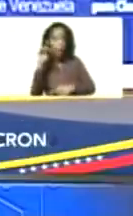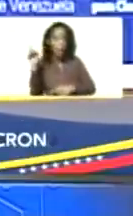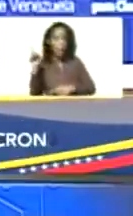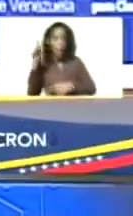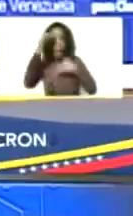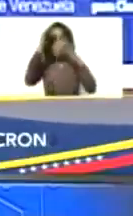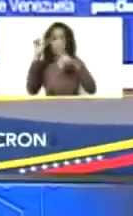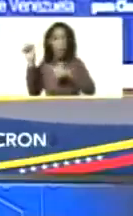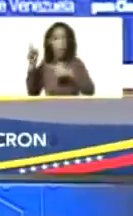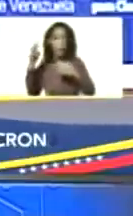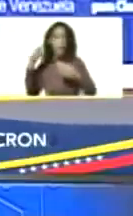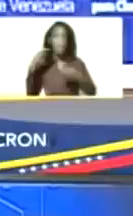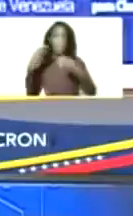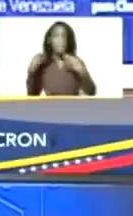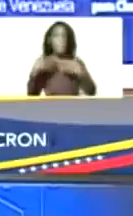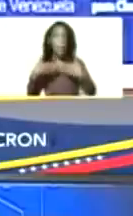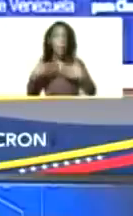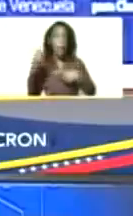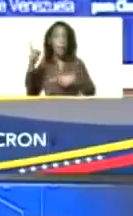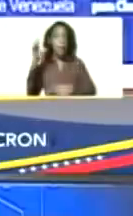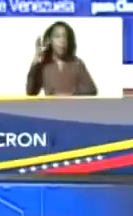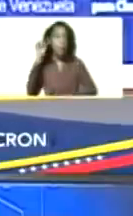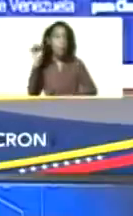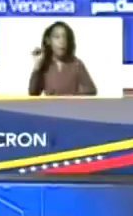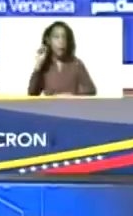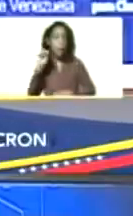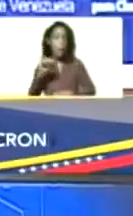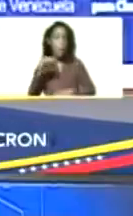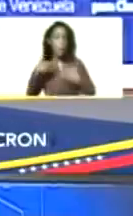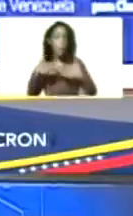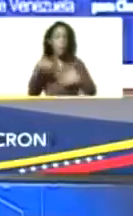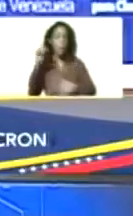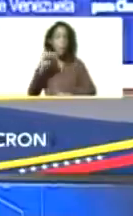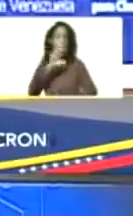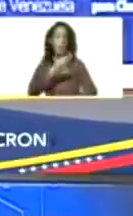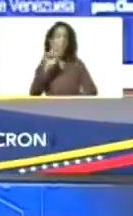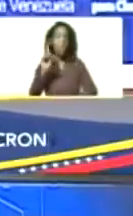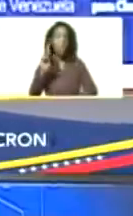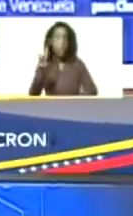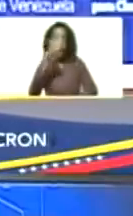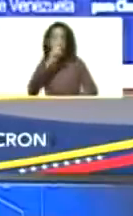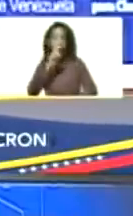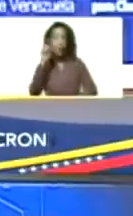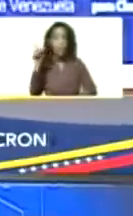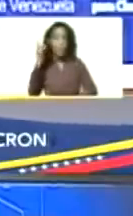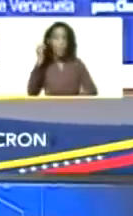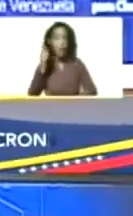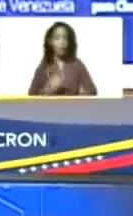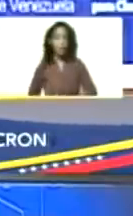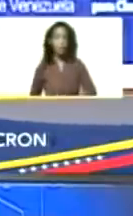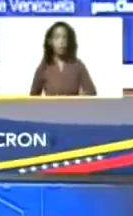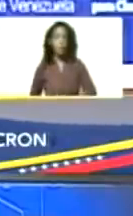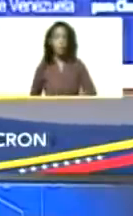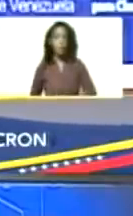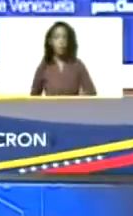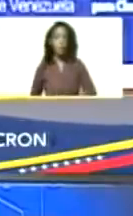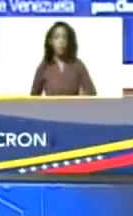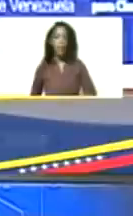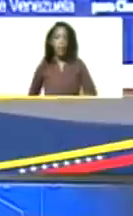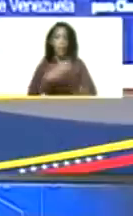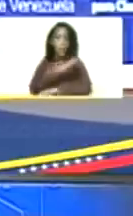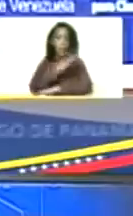Igualmente de Panamá, una muchacha de 32 años de